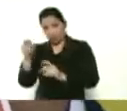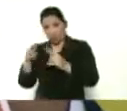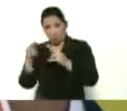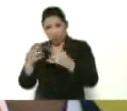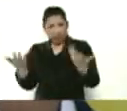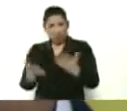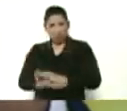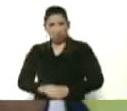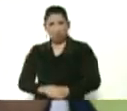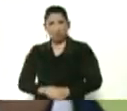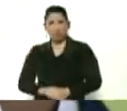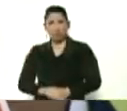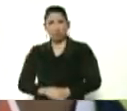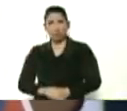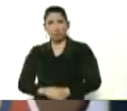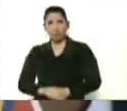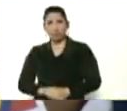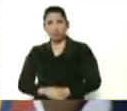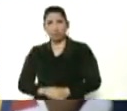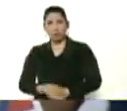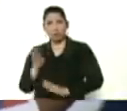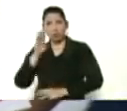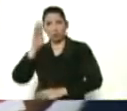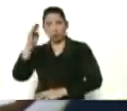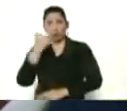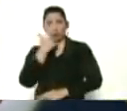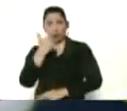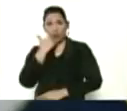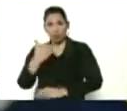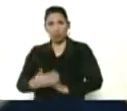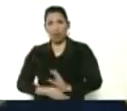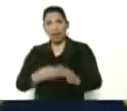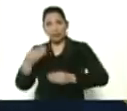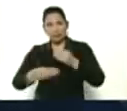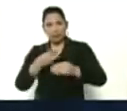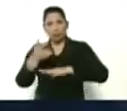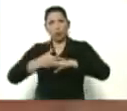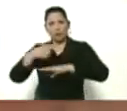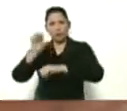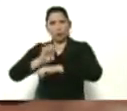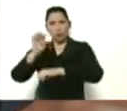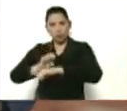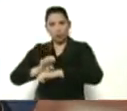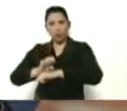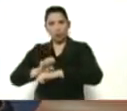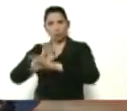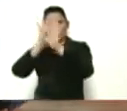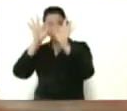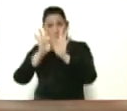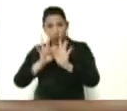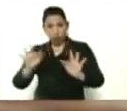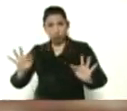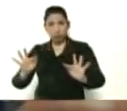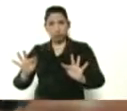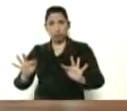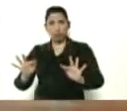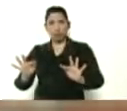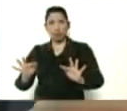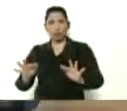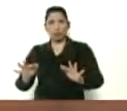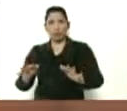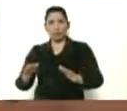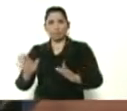que en el futuro muy cercano se va a establecer, que el gobierno ecuatoriano de manera intencionada